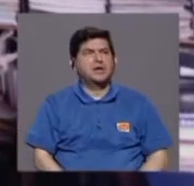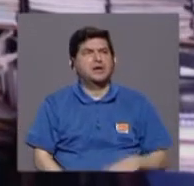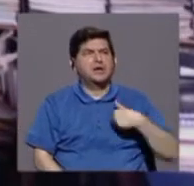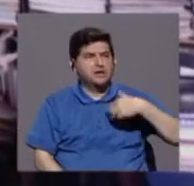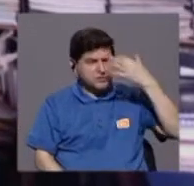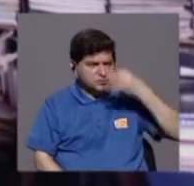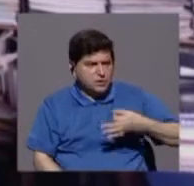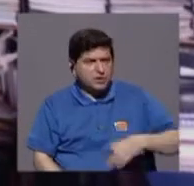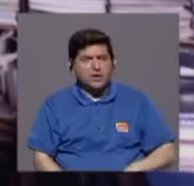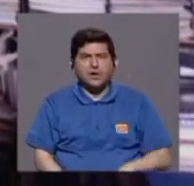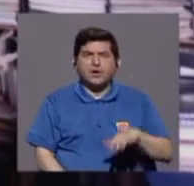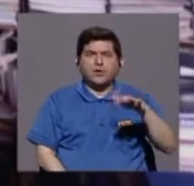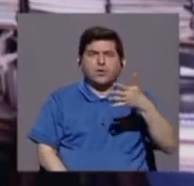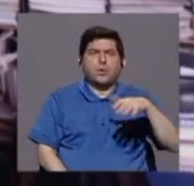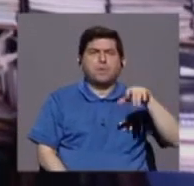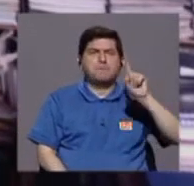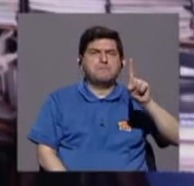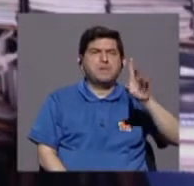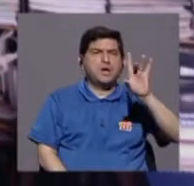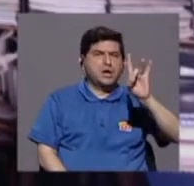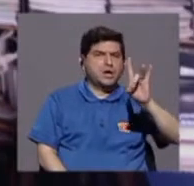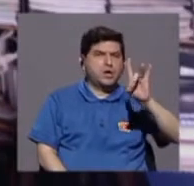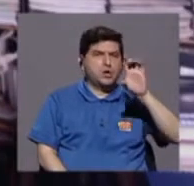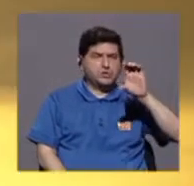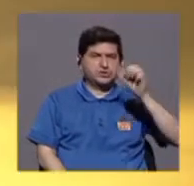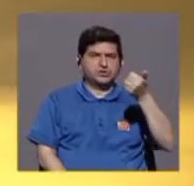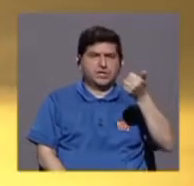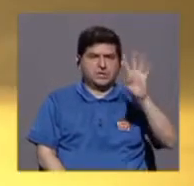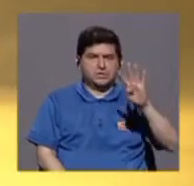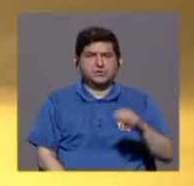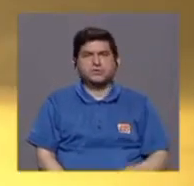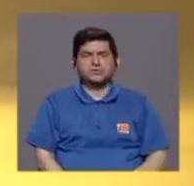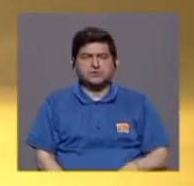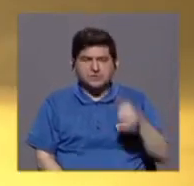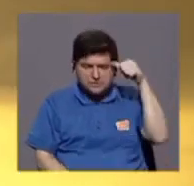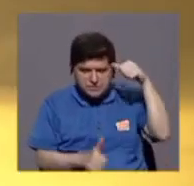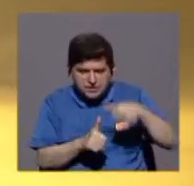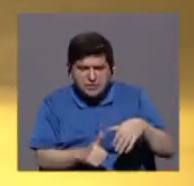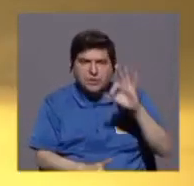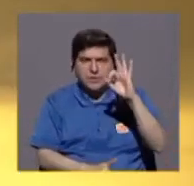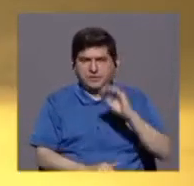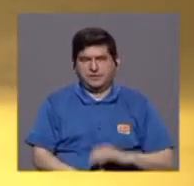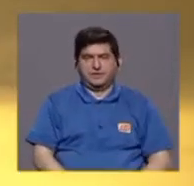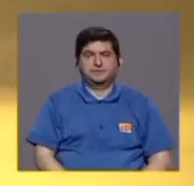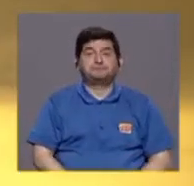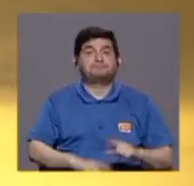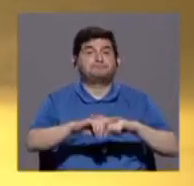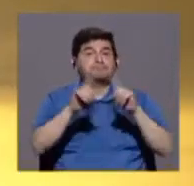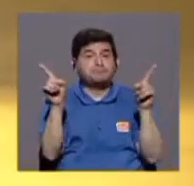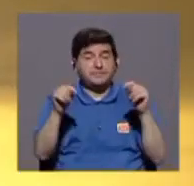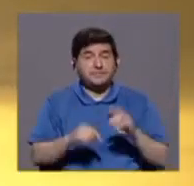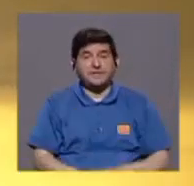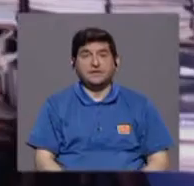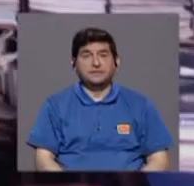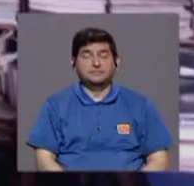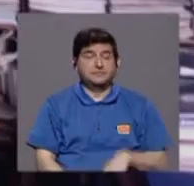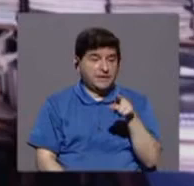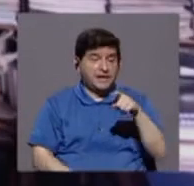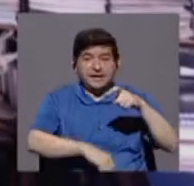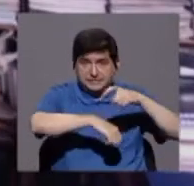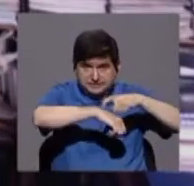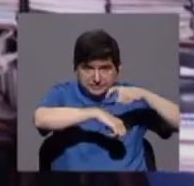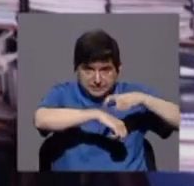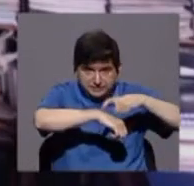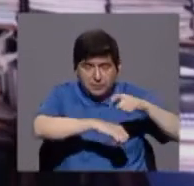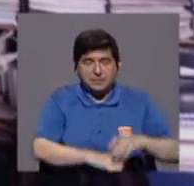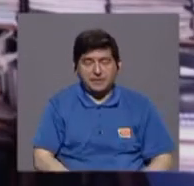en 1814, si la memoria no me traiciona. Pero, digamos, entonces, en ese eje, que es el